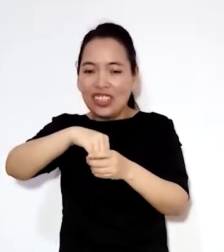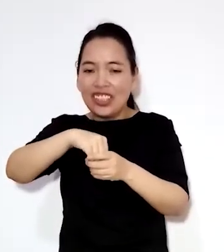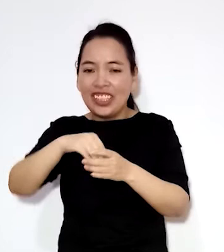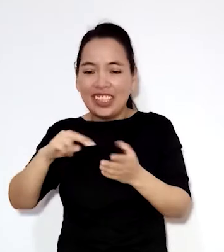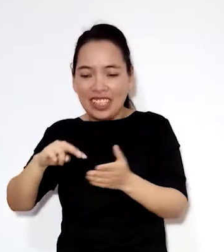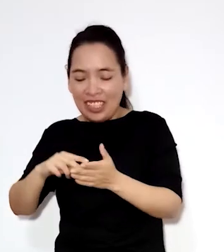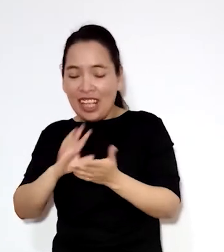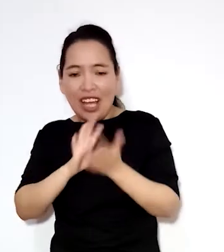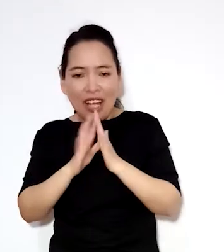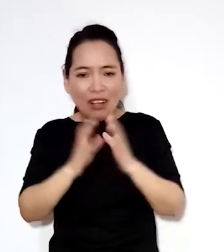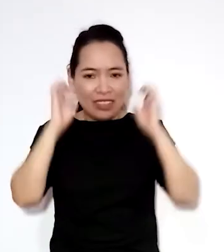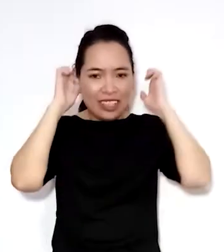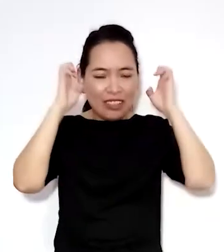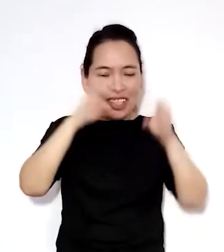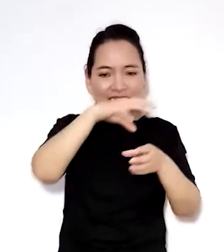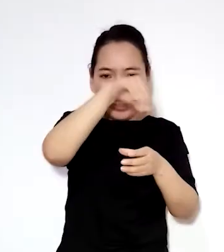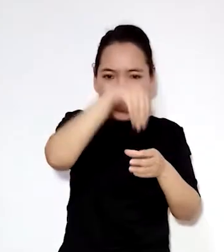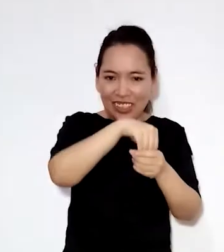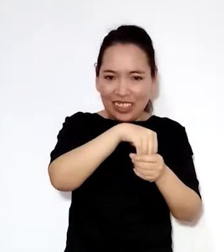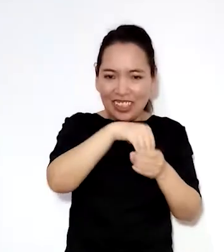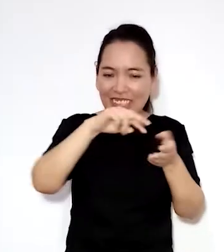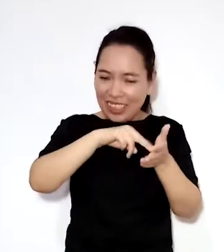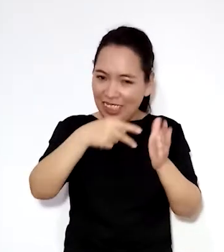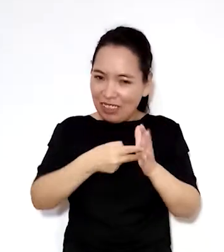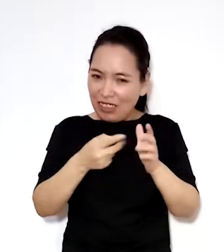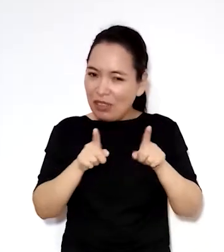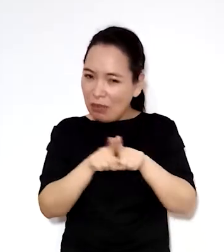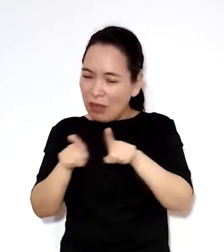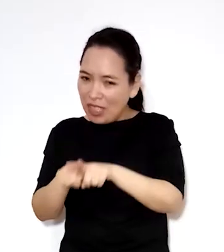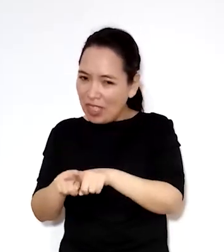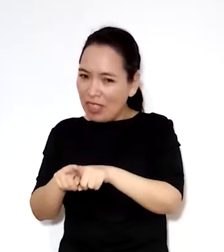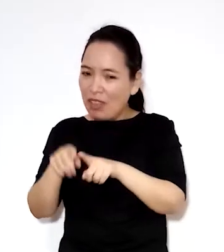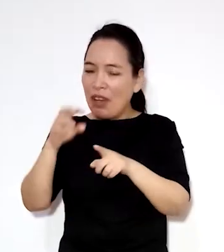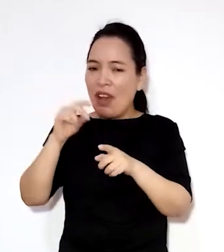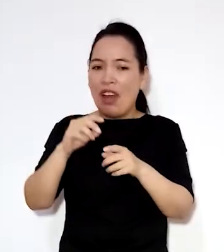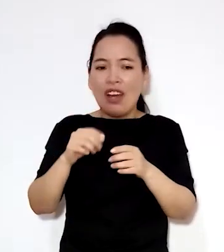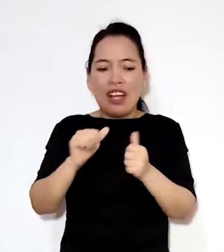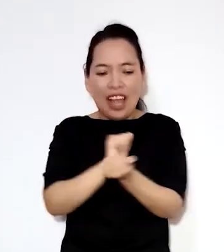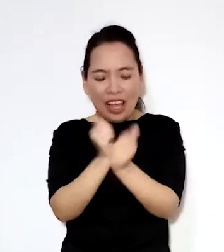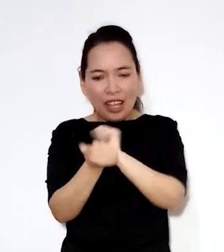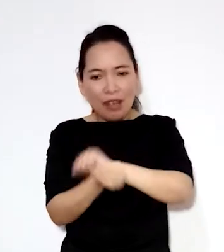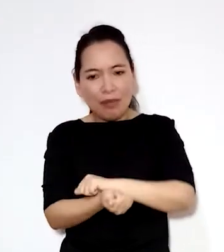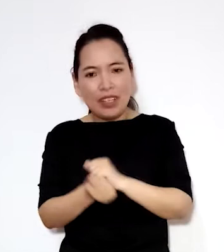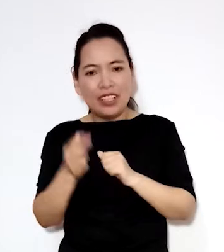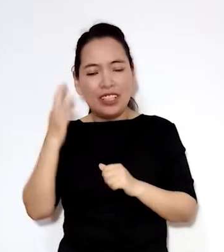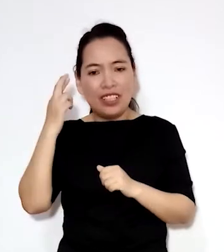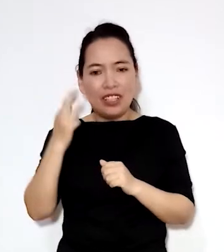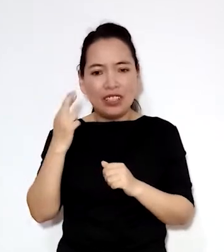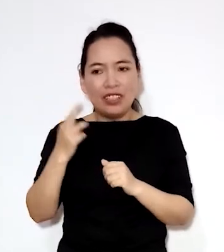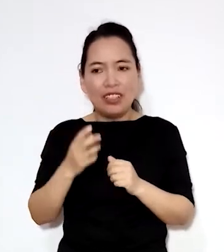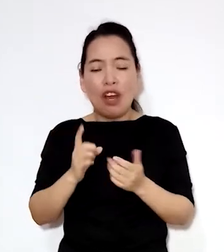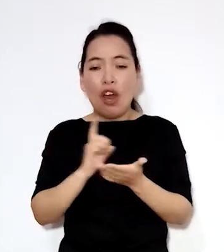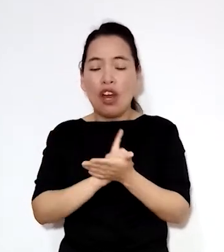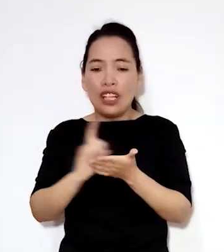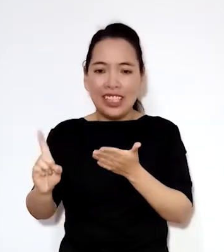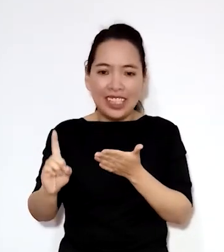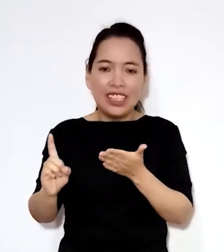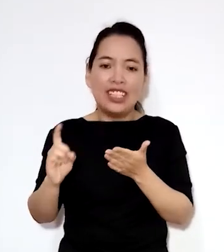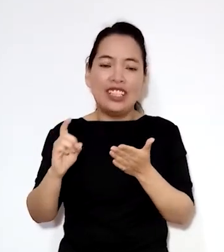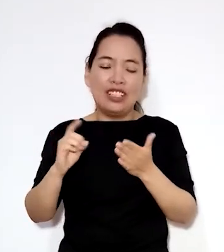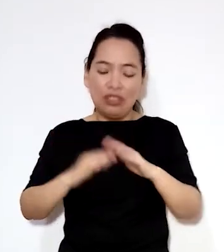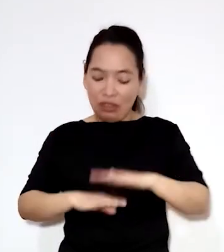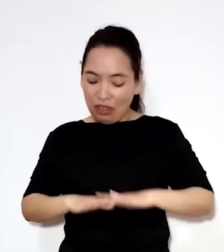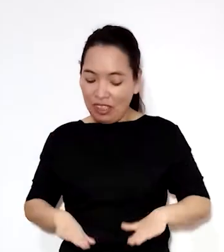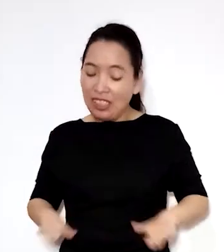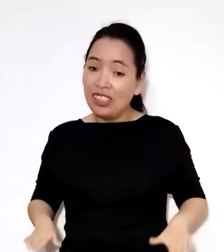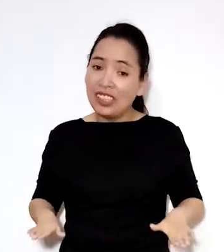inclusión? ¿Estamos hablando todos de lo mismo cuando hablamos de educación inclusiva? ¿Hablamos todos de lo mismo cuando hablamos de ajustes razonables,